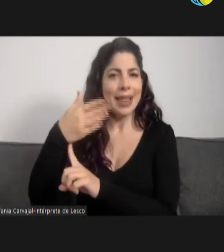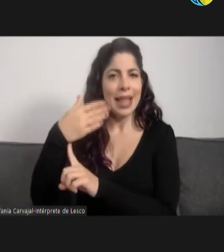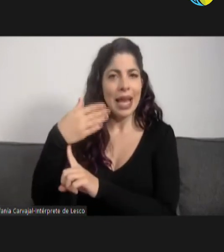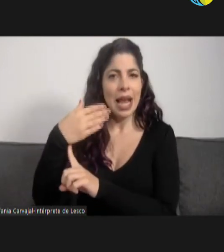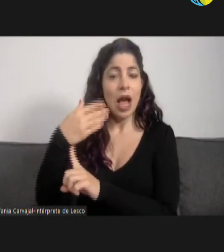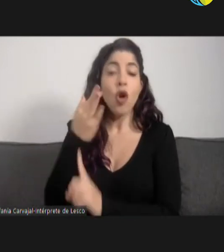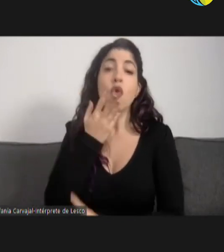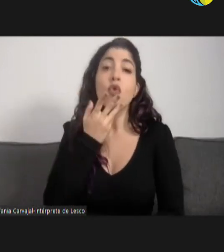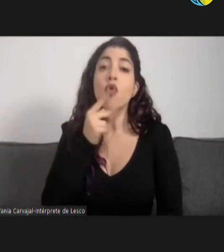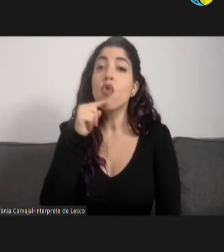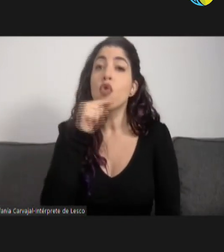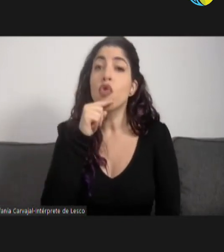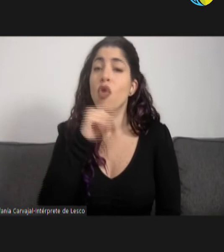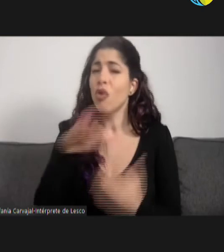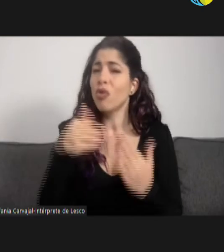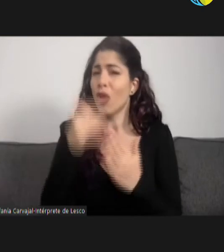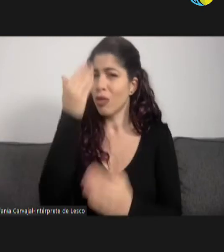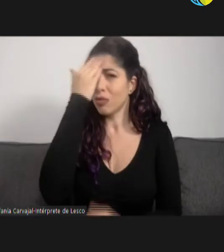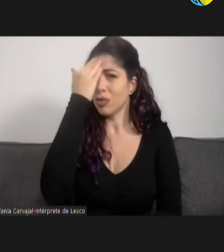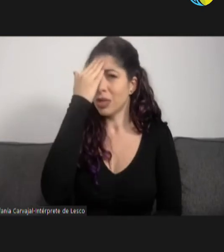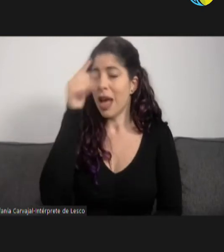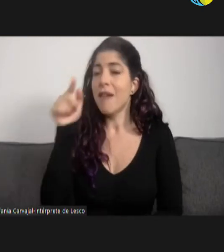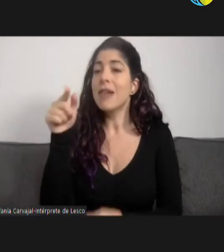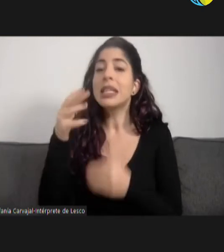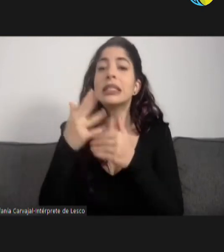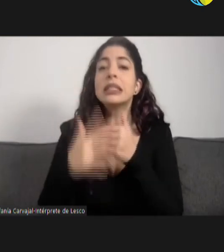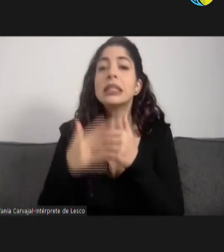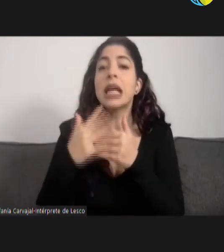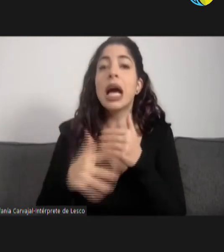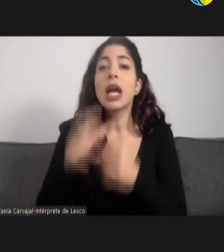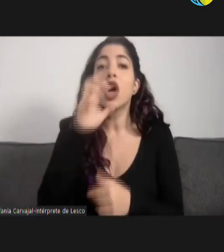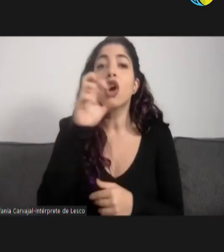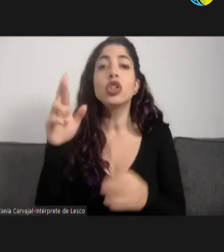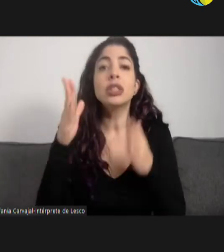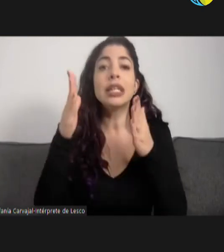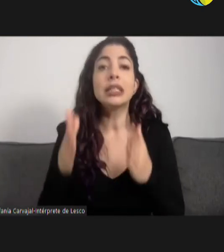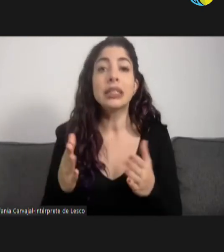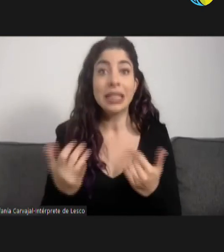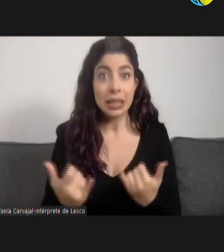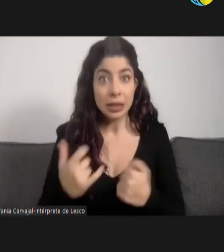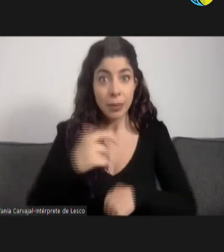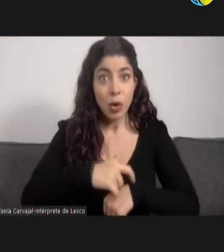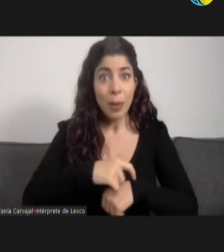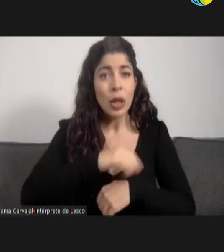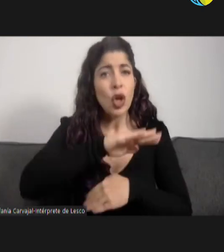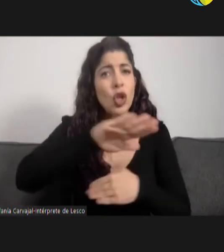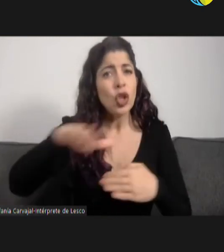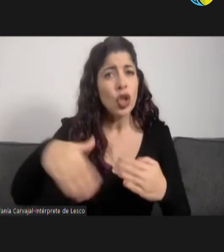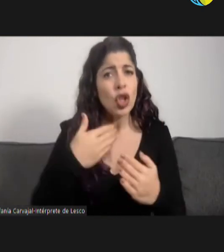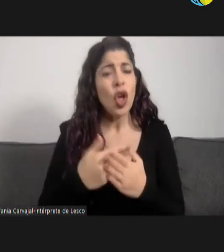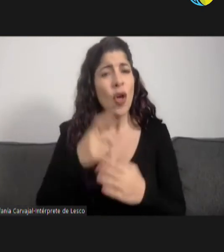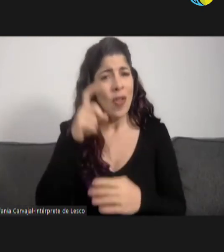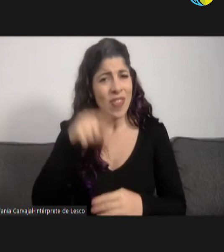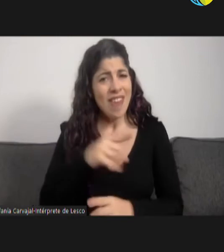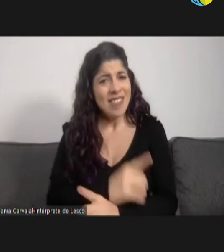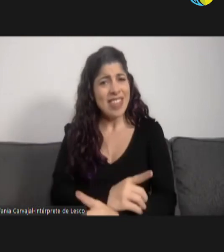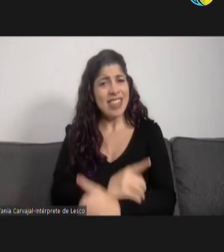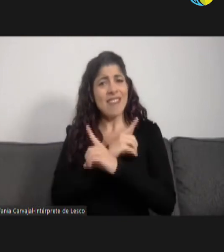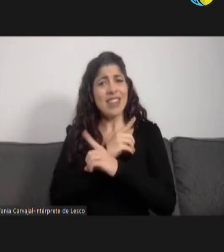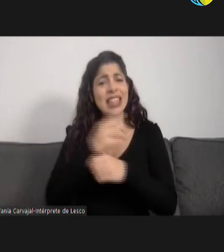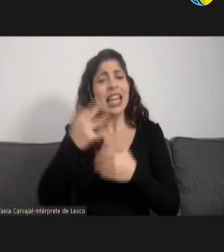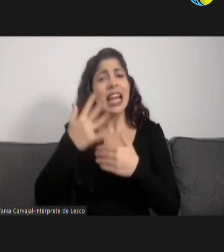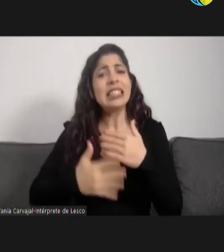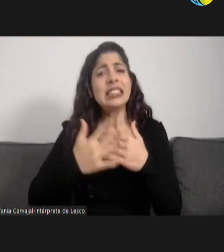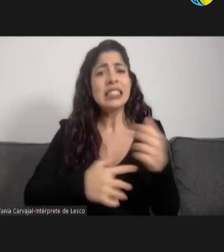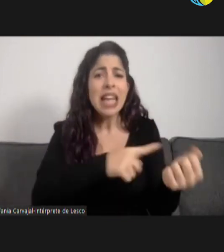el color rojo, todos lo sabemos, es la sangre de los costarricenses. En este momento todos estamos llamados a defender esa sangre que corre por